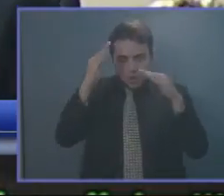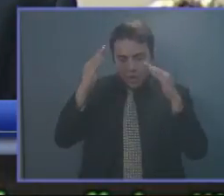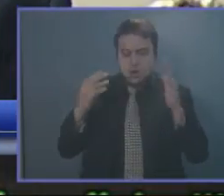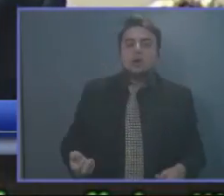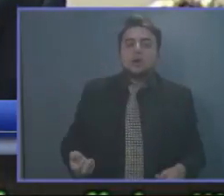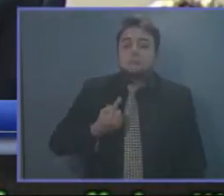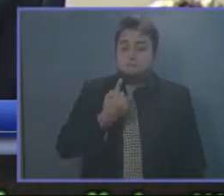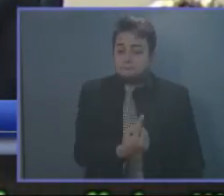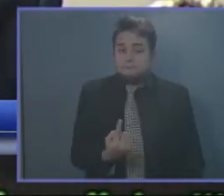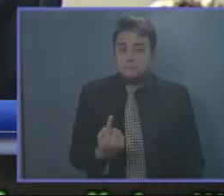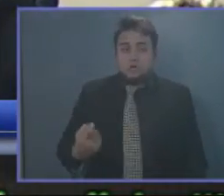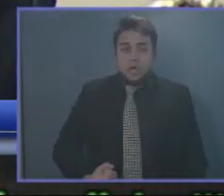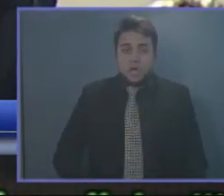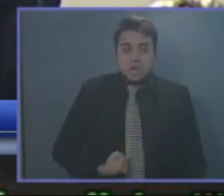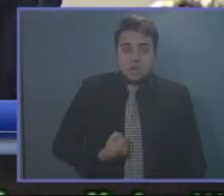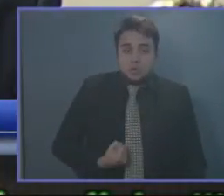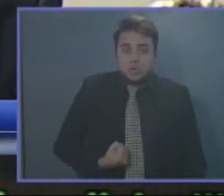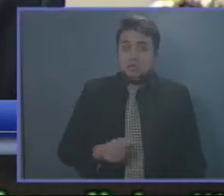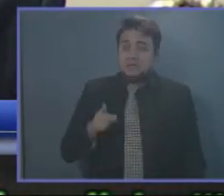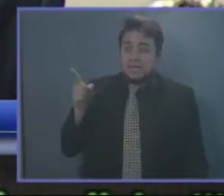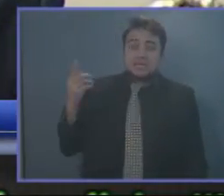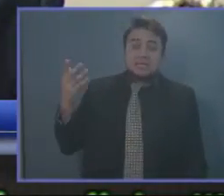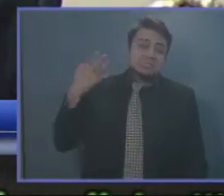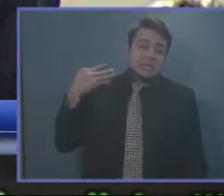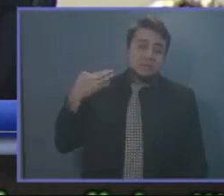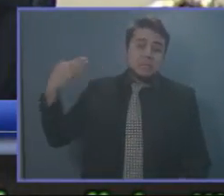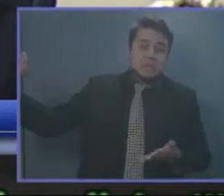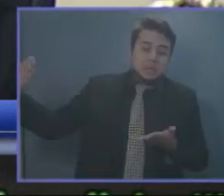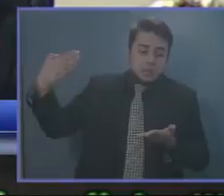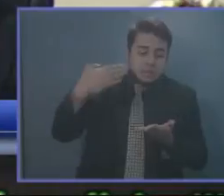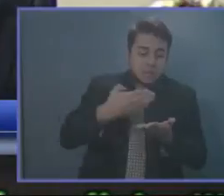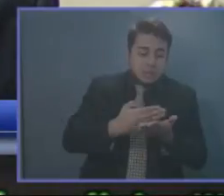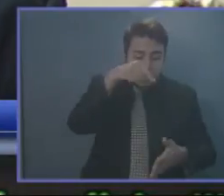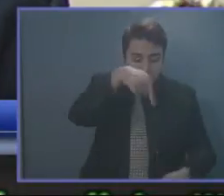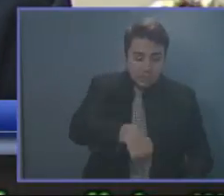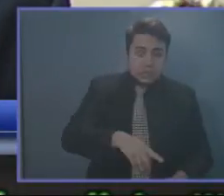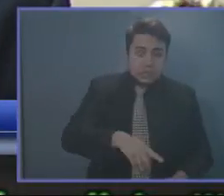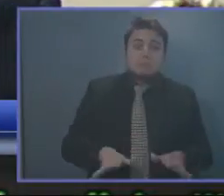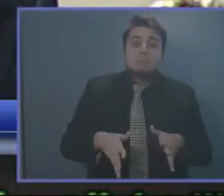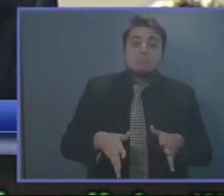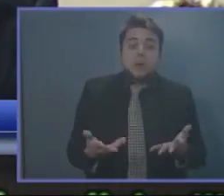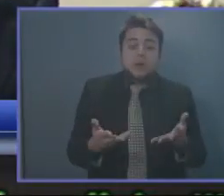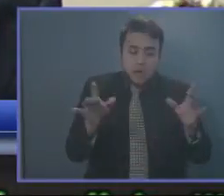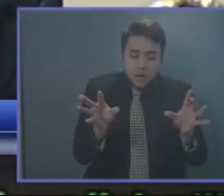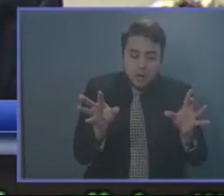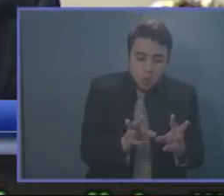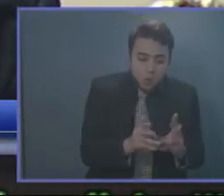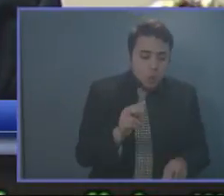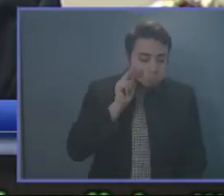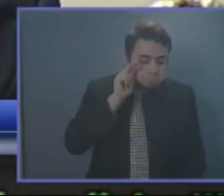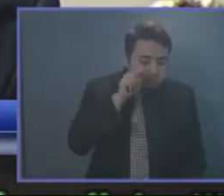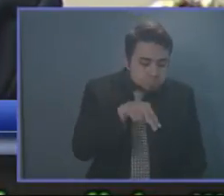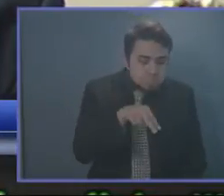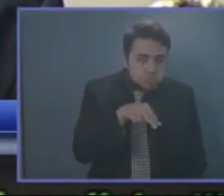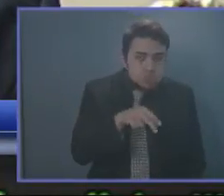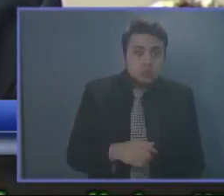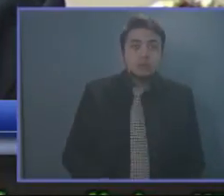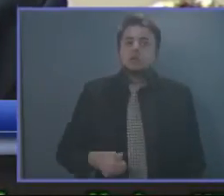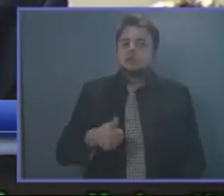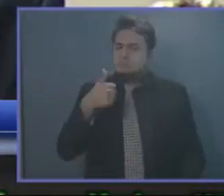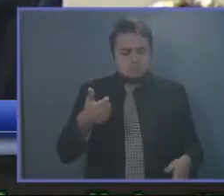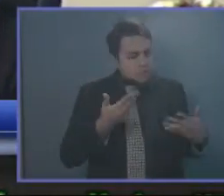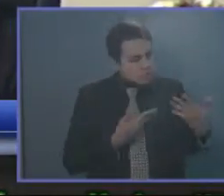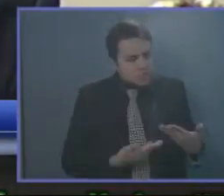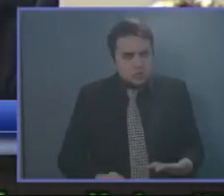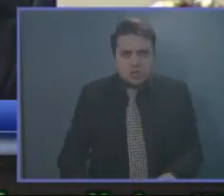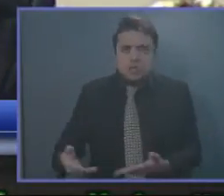que vienen de San Miguel a presenciar la plenaria. Siempre serán bienvenidos para observar